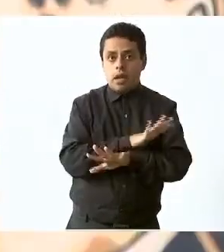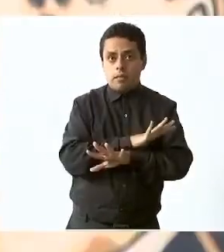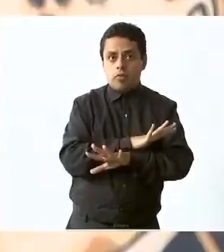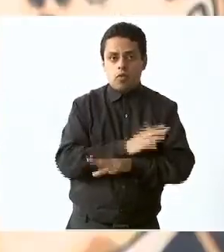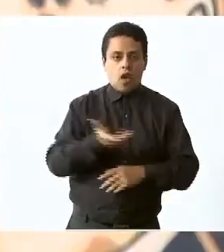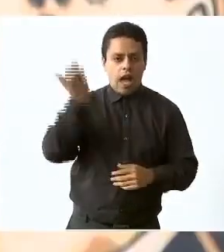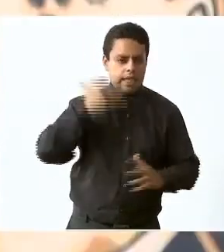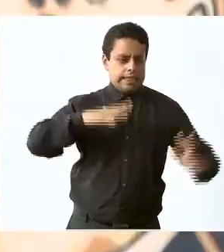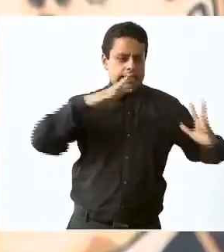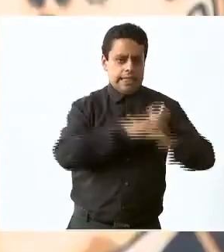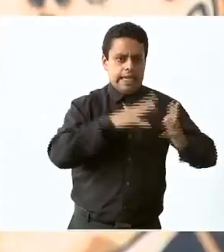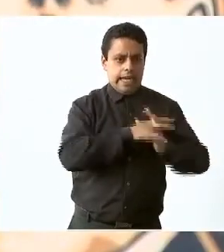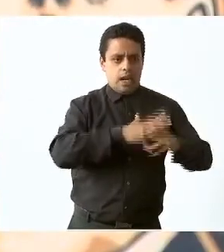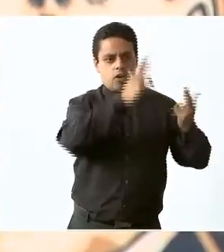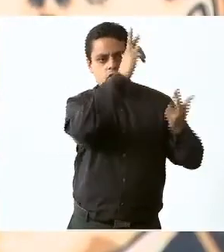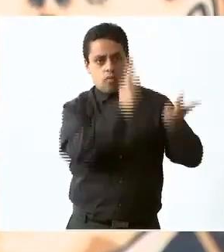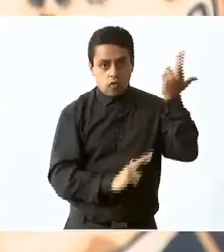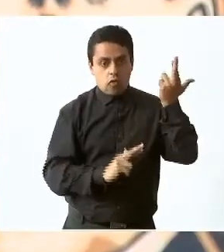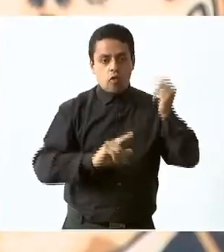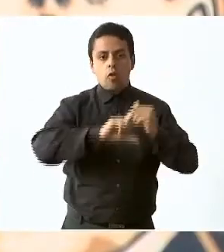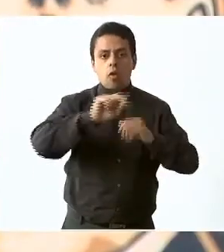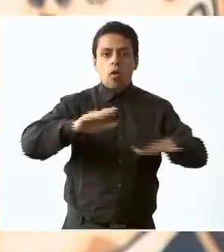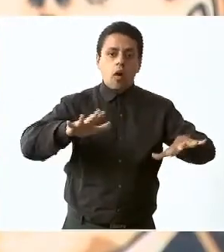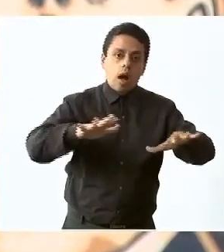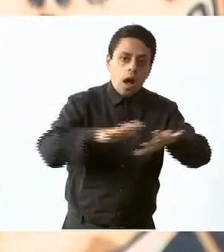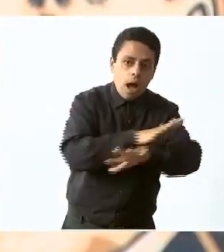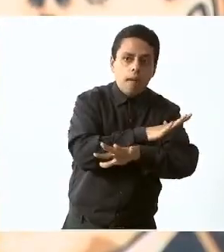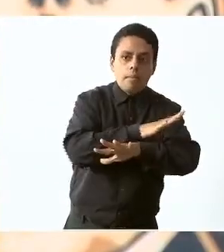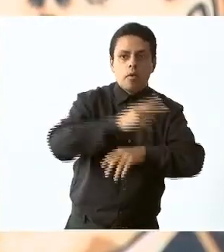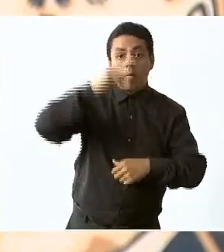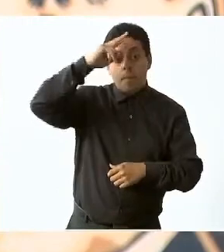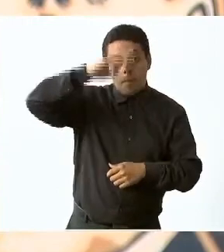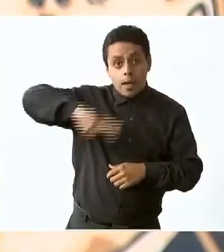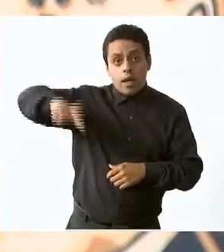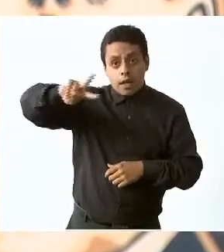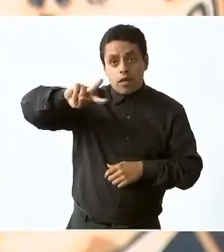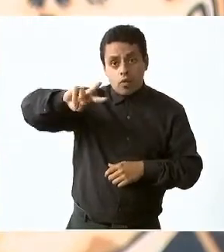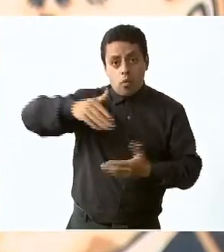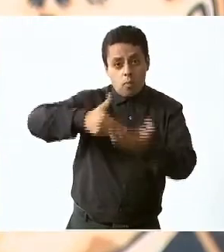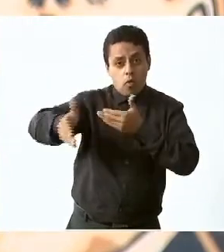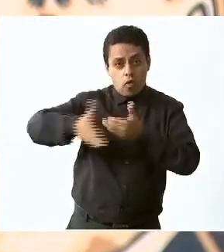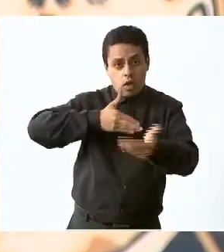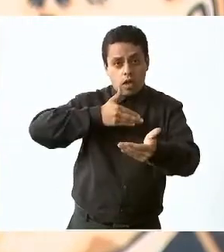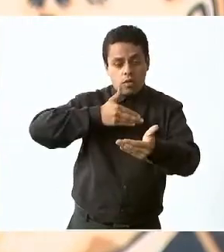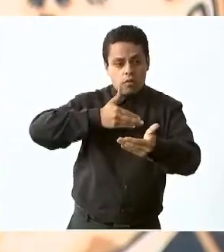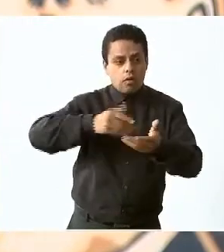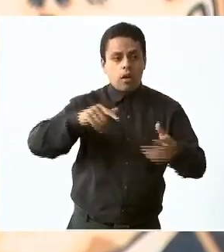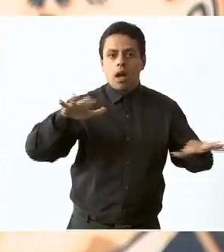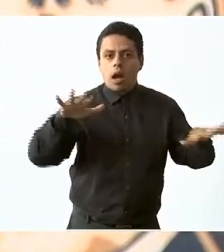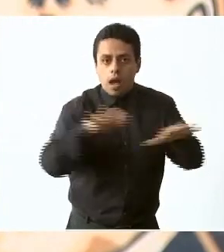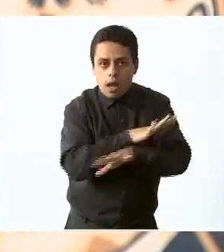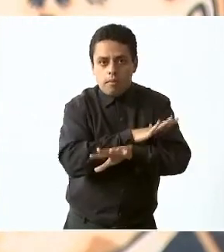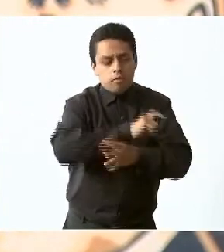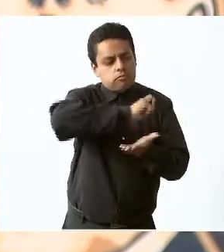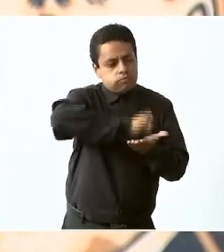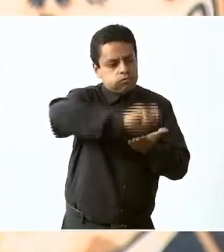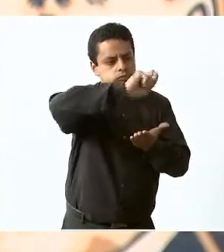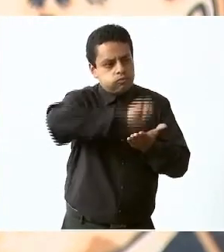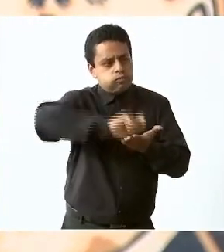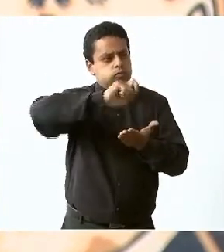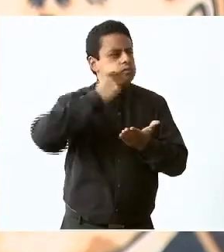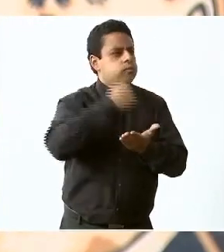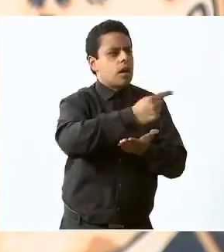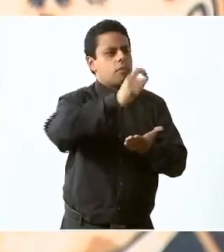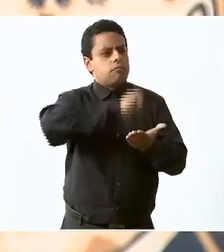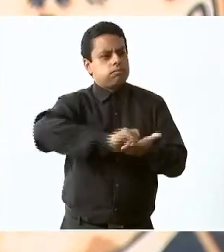armada de la Revolución hacia la conformación del México, cuyas bases democráticas dieron forma en gran